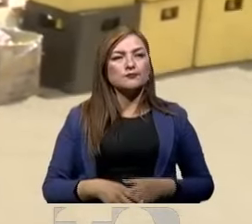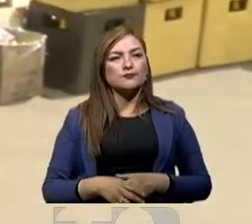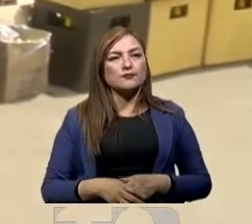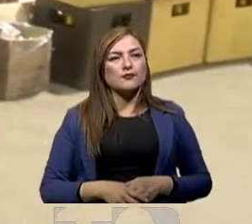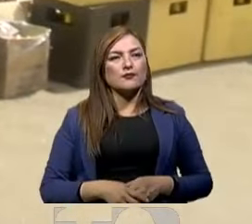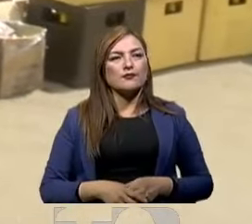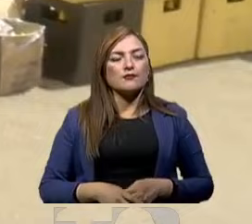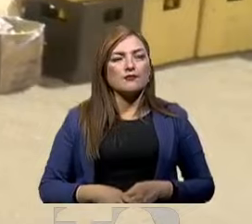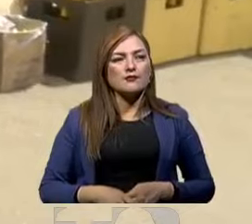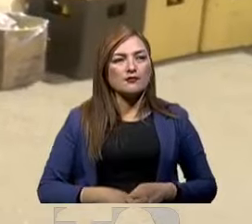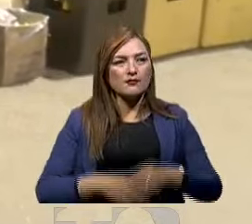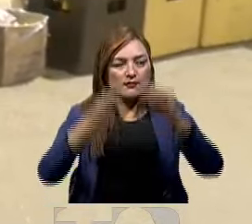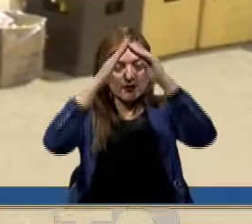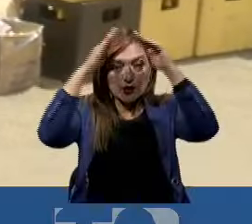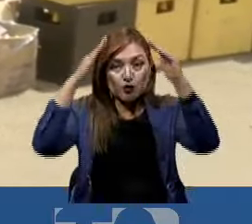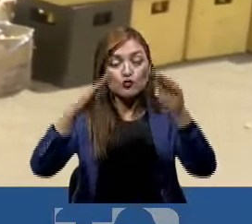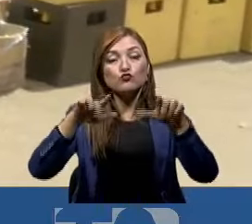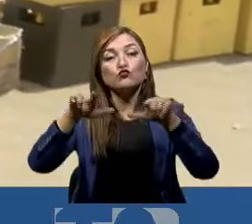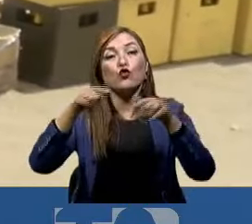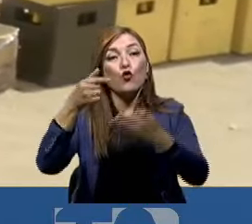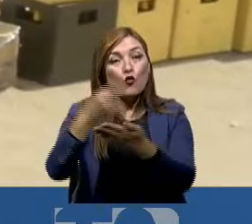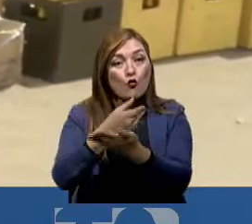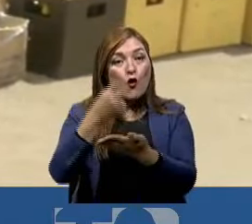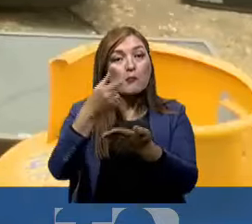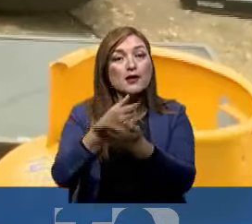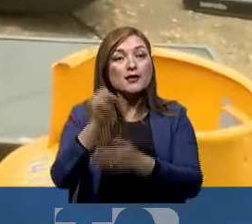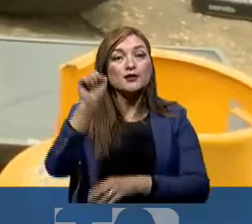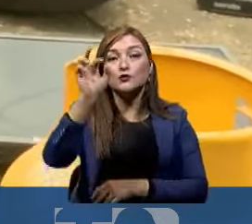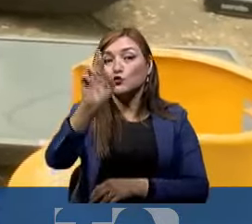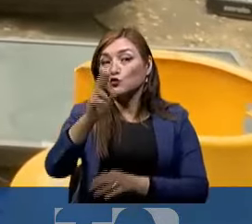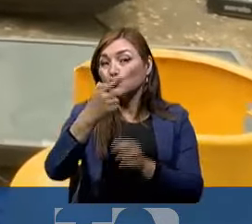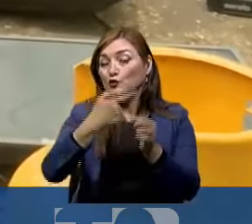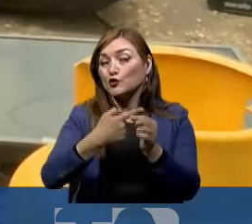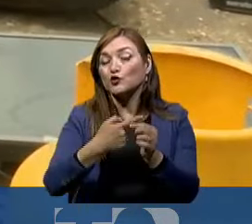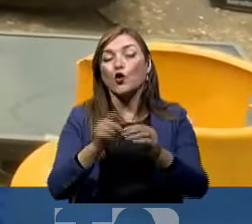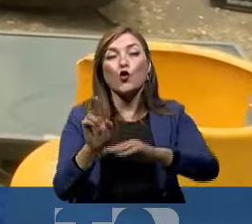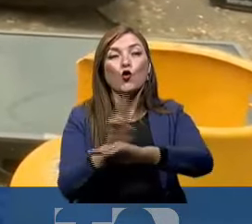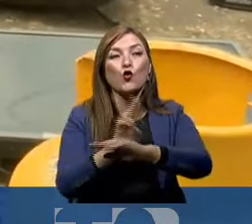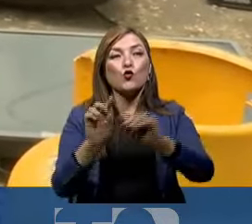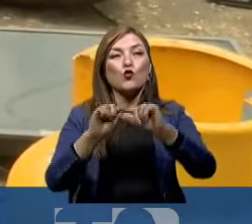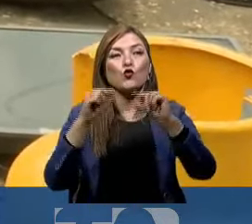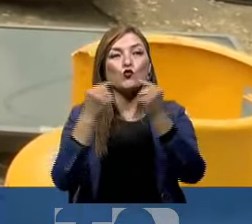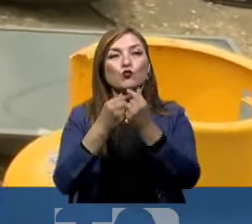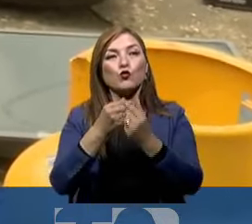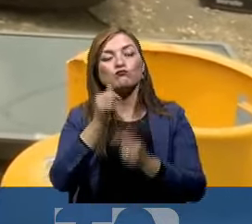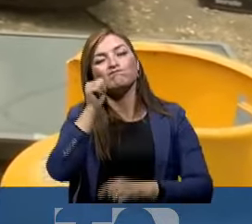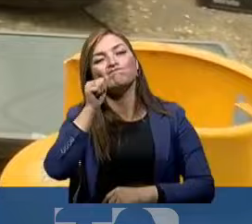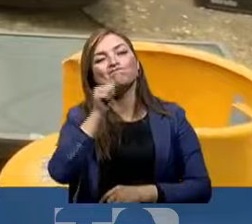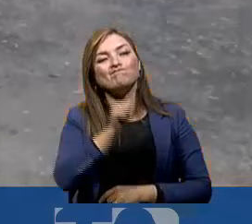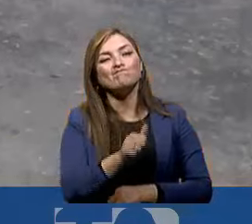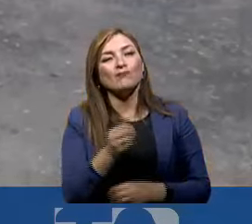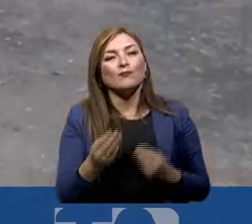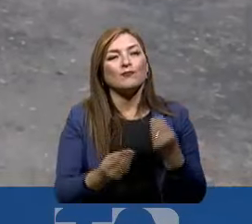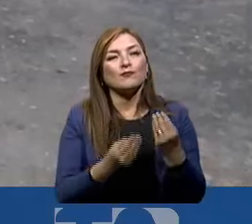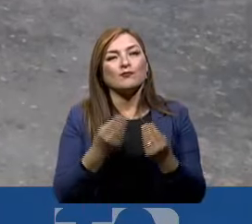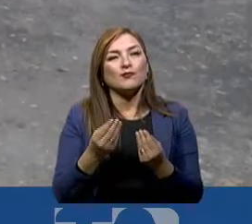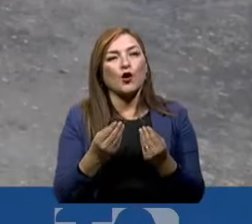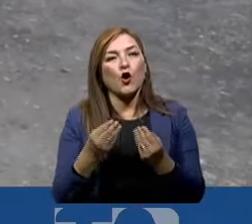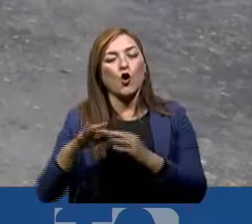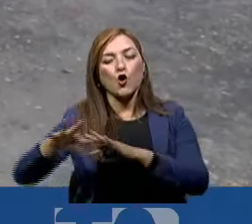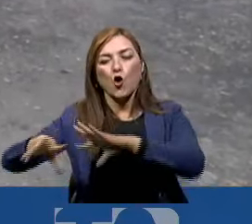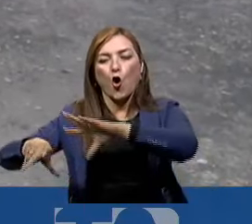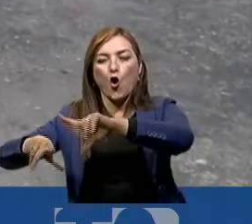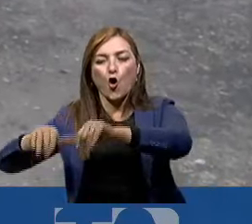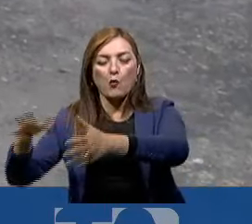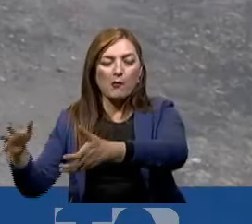Esta vivienda, ubicada en el sector de Guamaní, en el sur de Quito, era utilizada por una organización delictiva para ocultar y almacenar todo